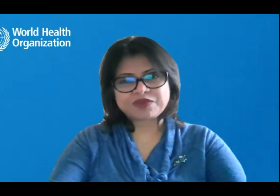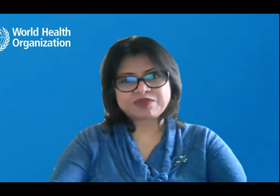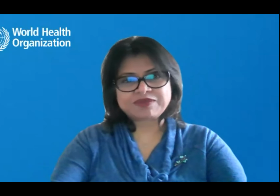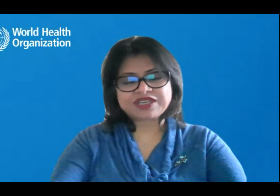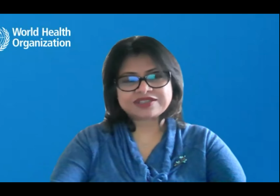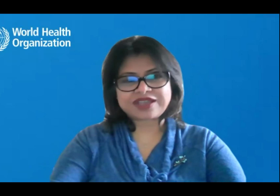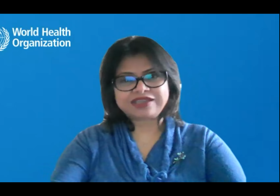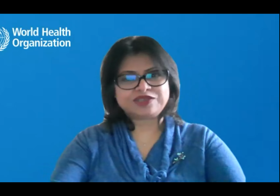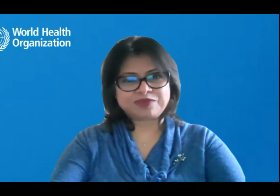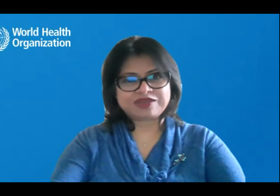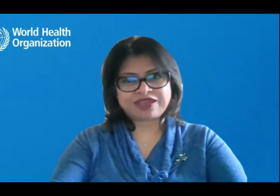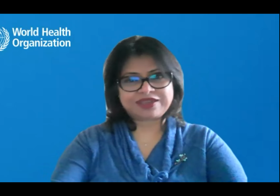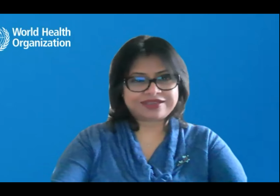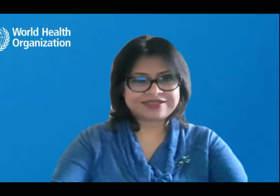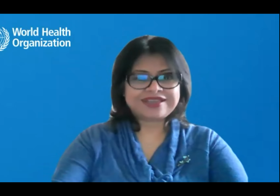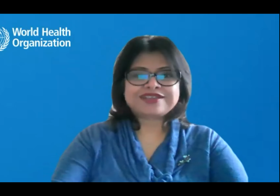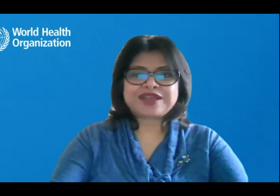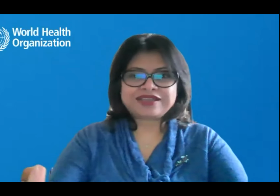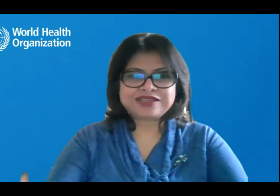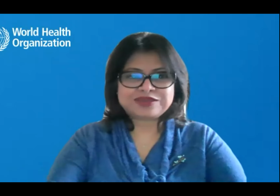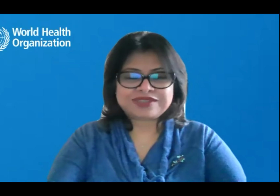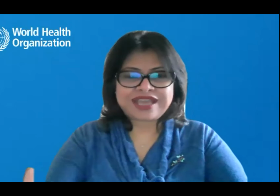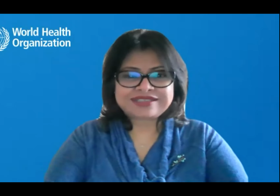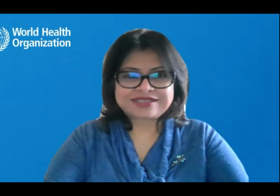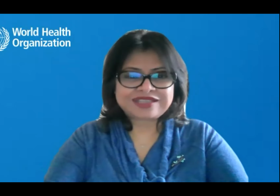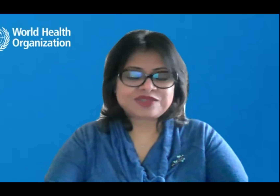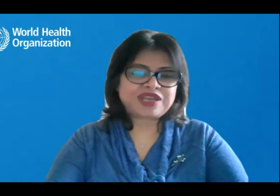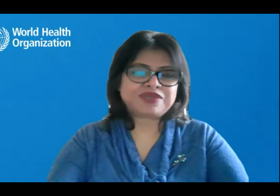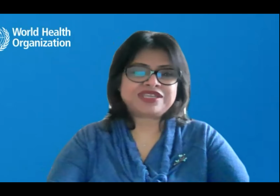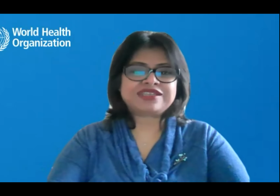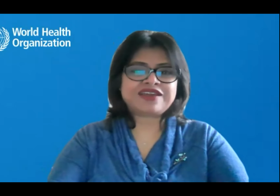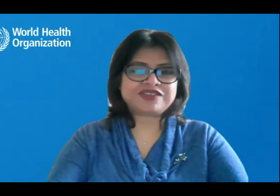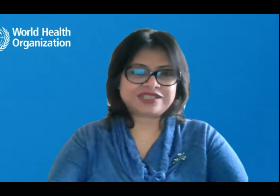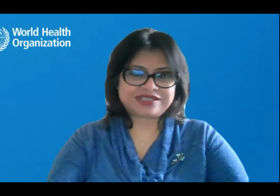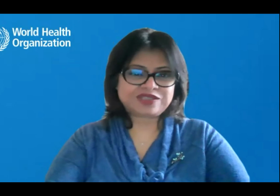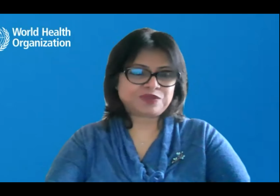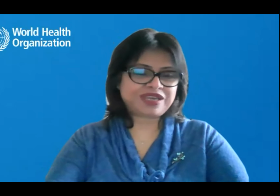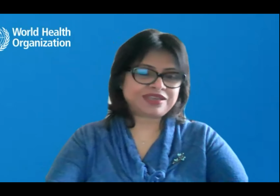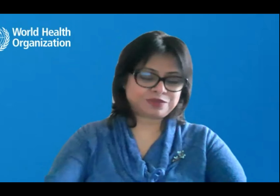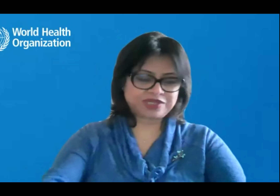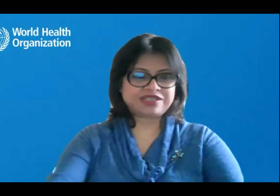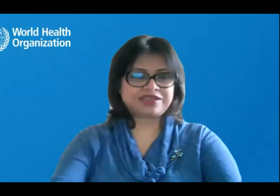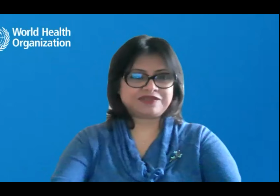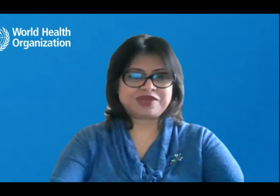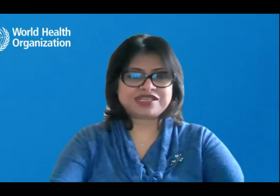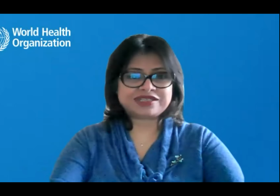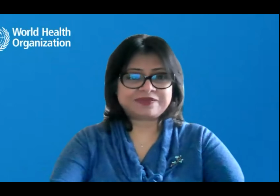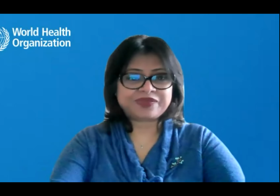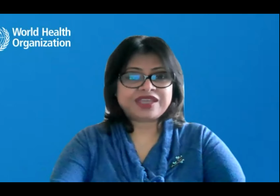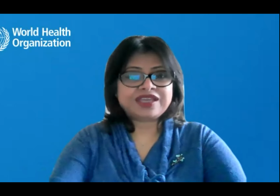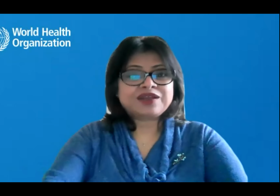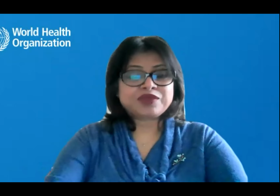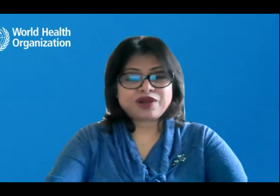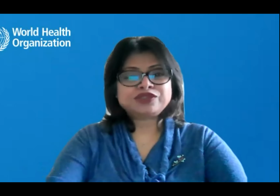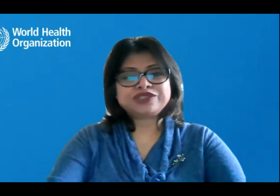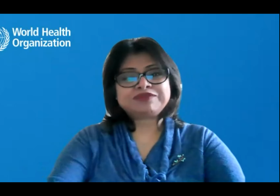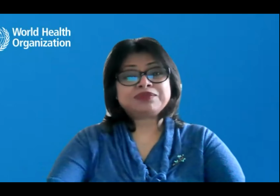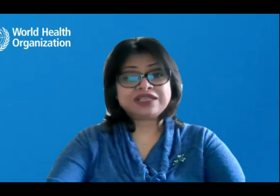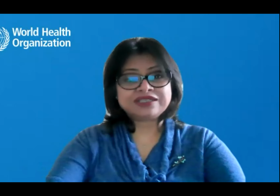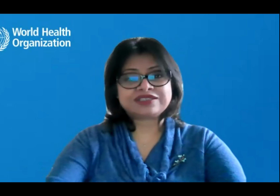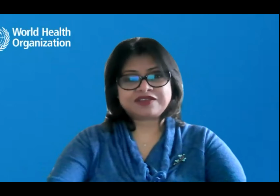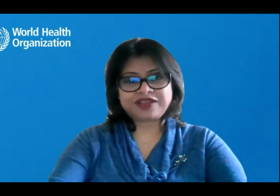mi relato va a ser un poco largo, pero por favor, escúchenme porque quiero presentarles el caso. Acá es donde necesitamos la evidencia,